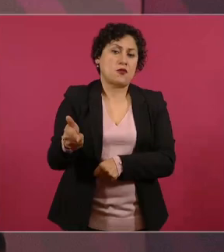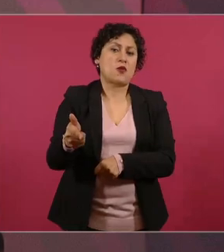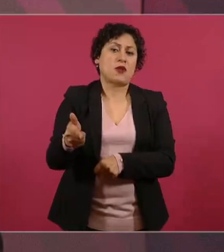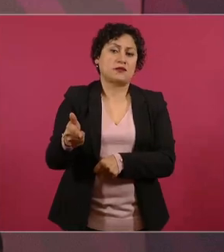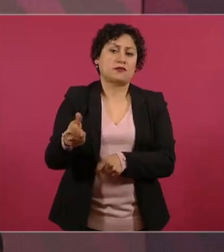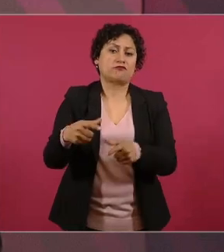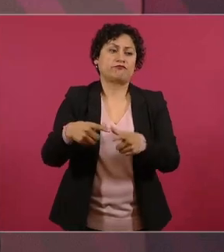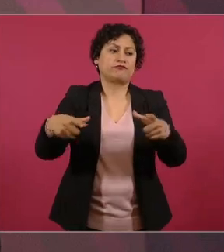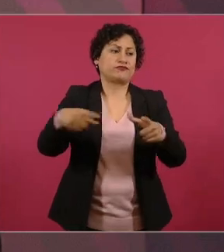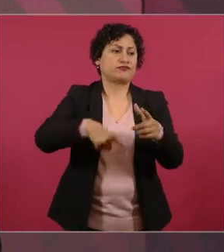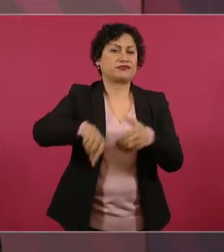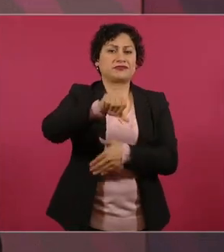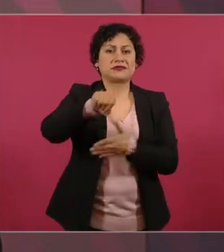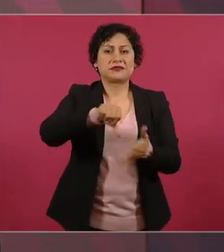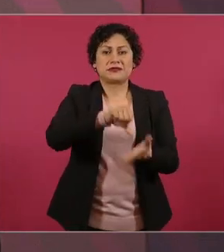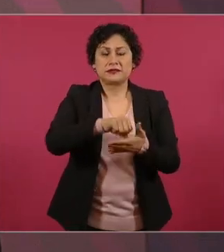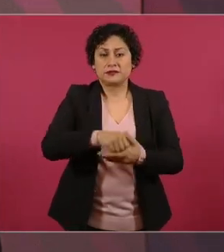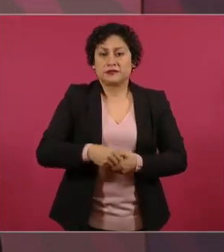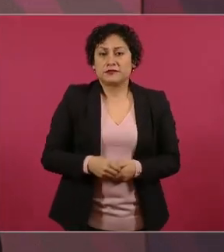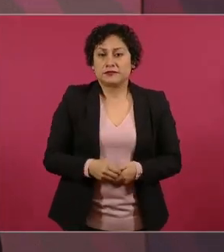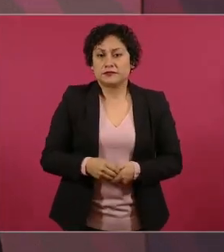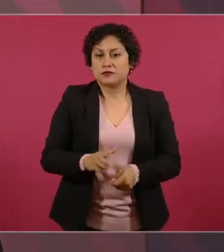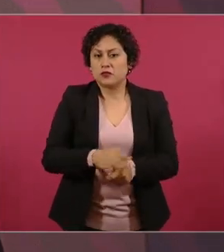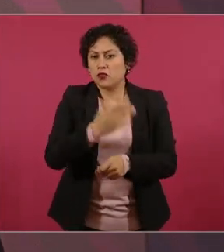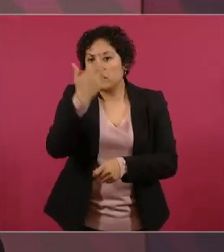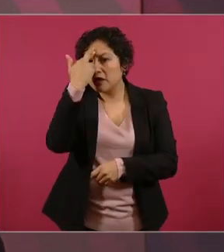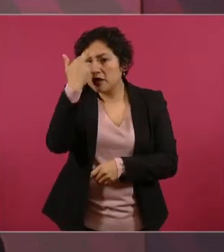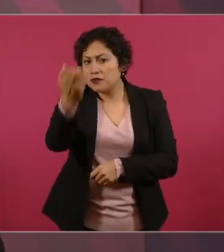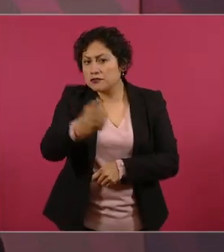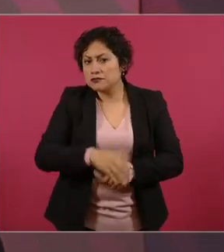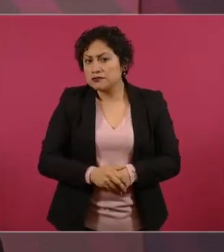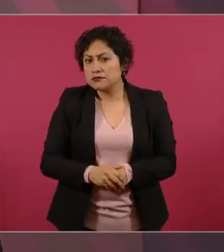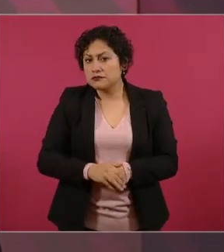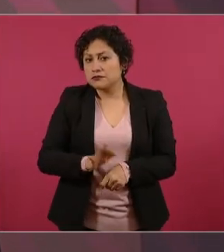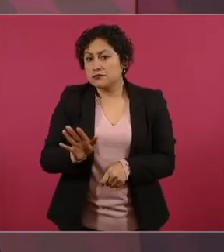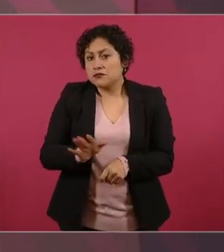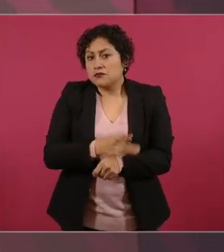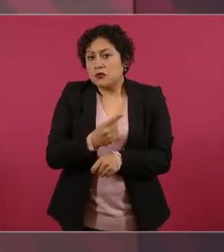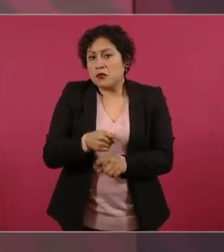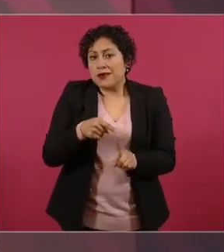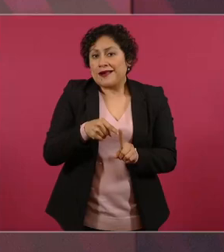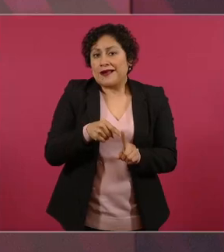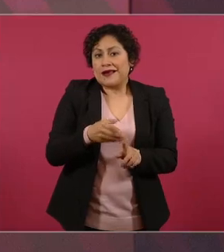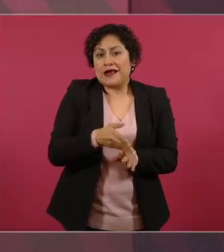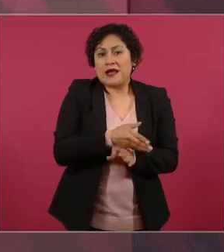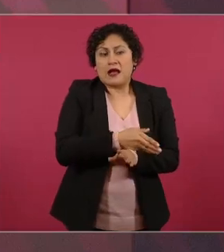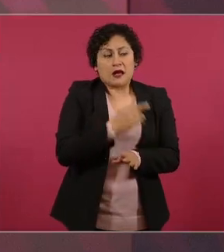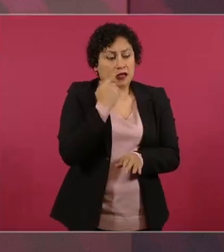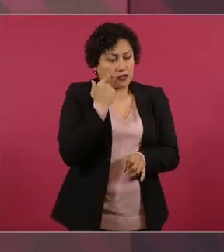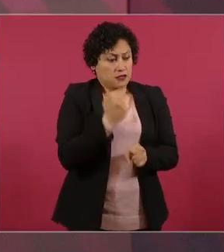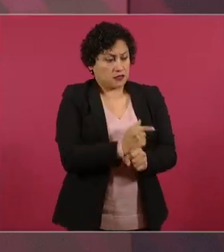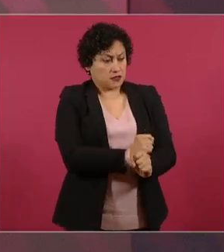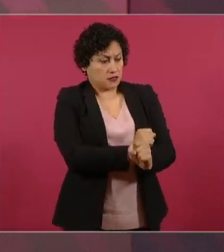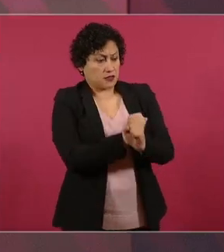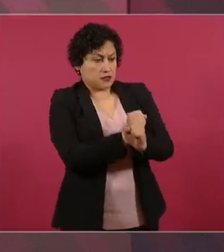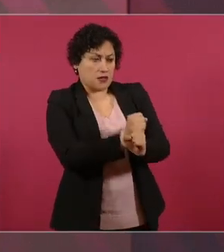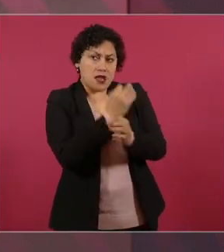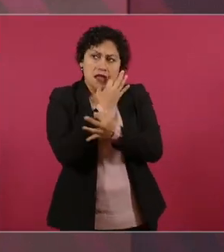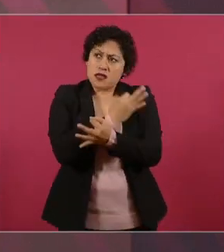porque se atrevió a proclamar la abolición de la esclavitud.